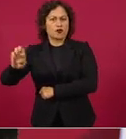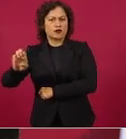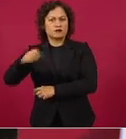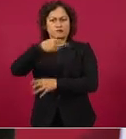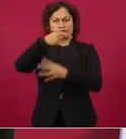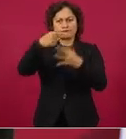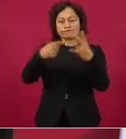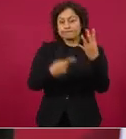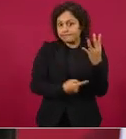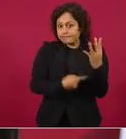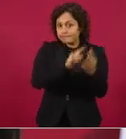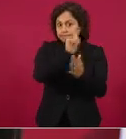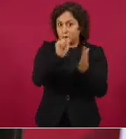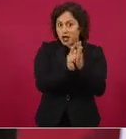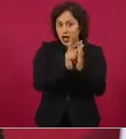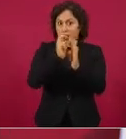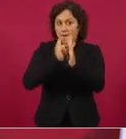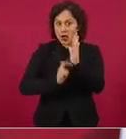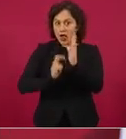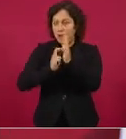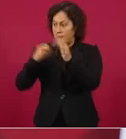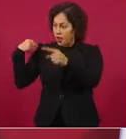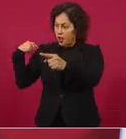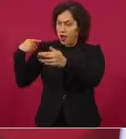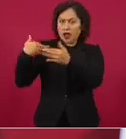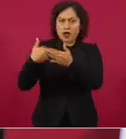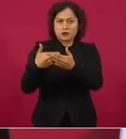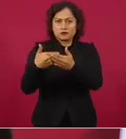¿Qué? La subcontratación,